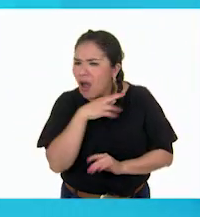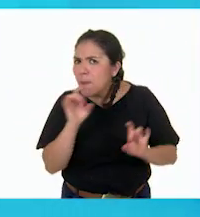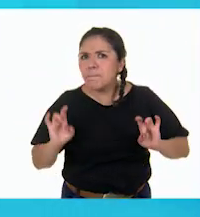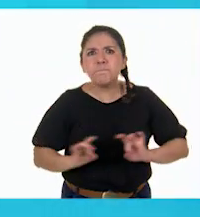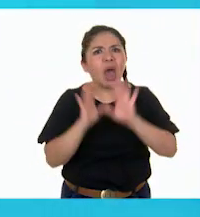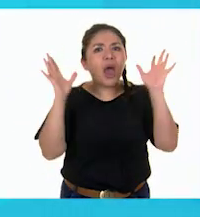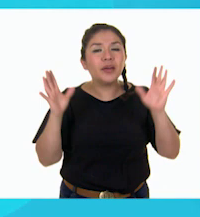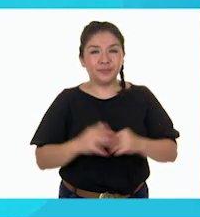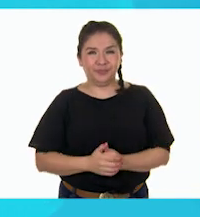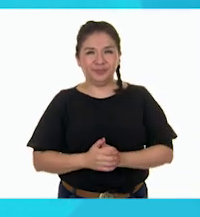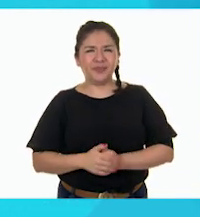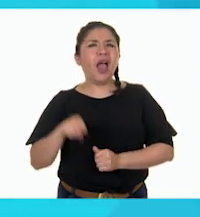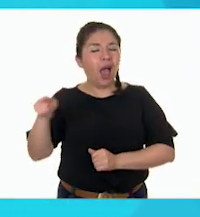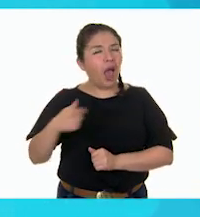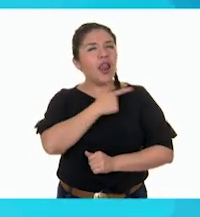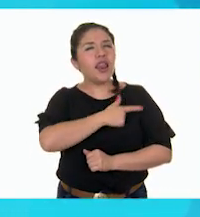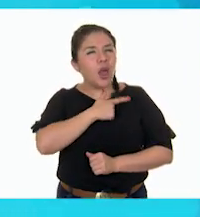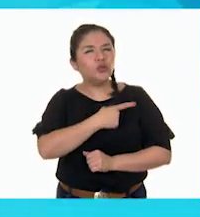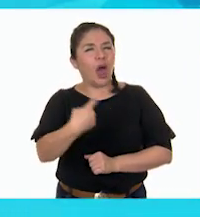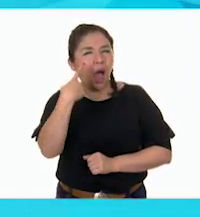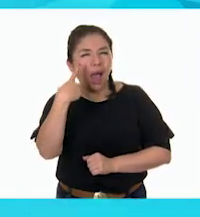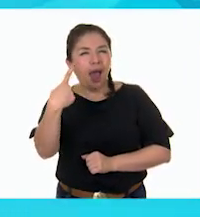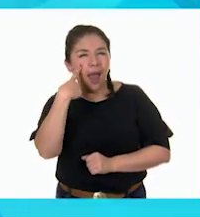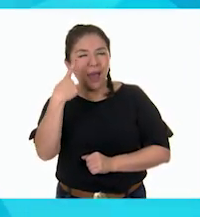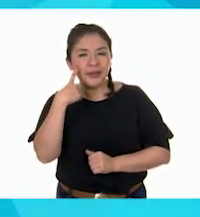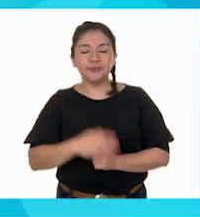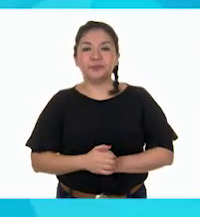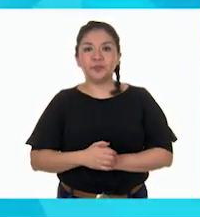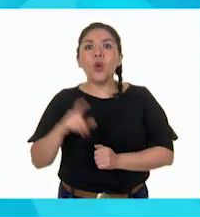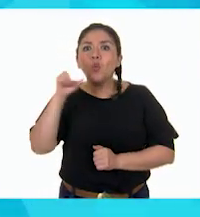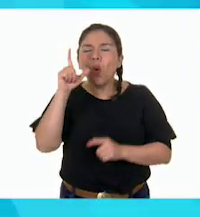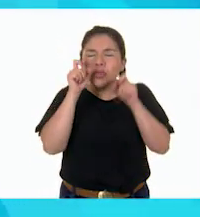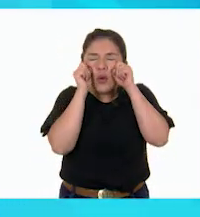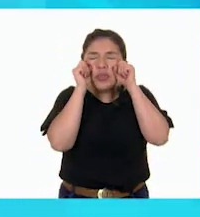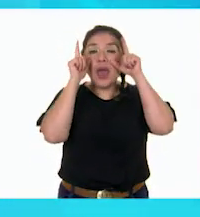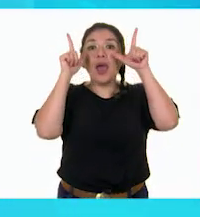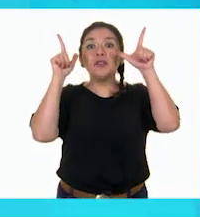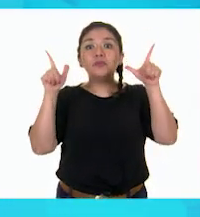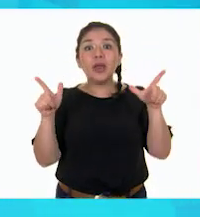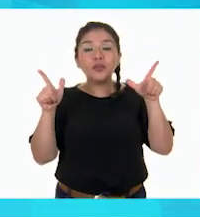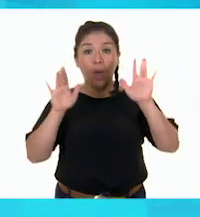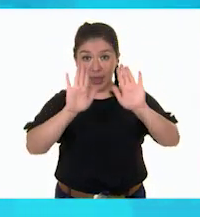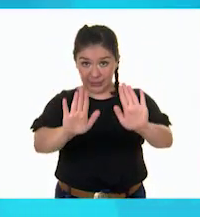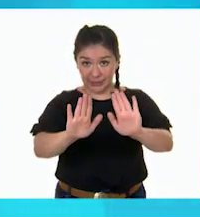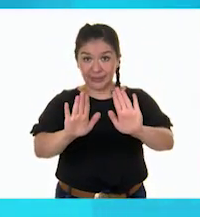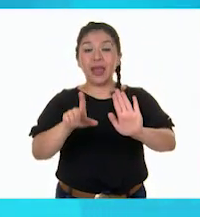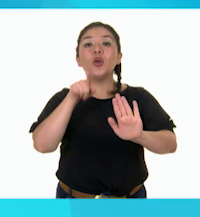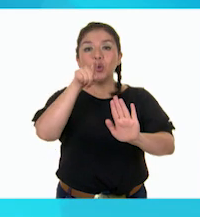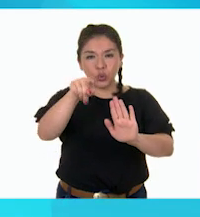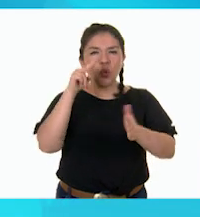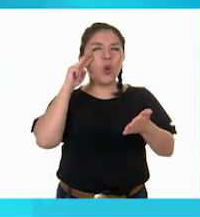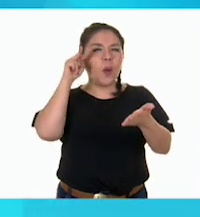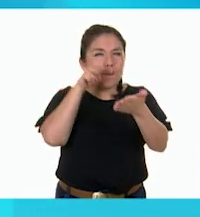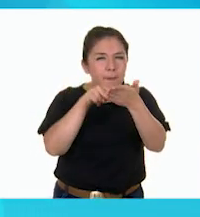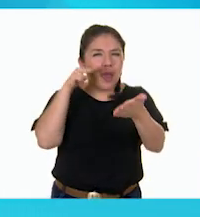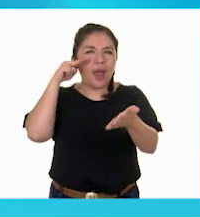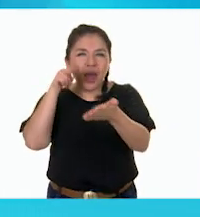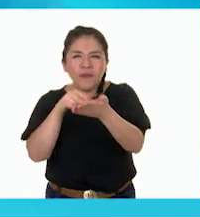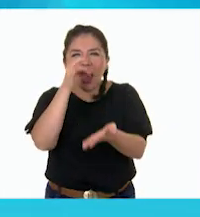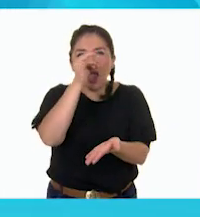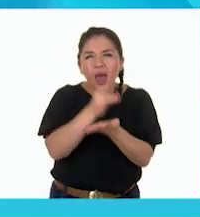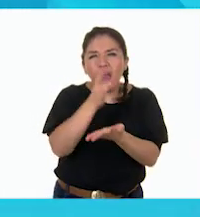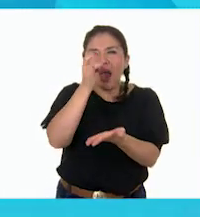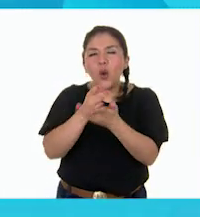Sí. Como le gustaba tanto. Cuando despertó. Ahí vamos a hacer un alto. Ajá. Vayan identificando cuáles